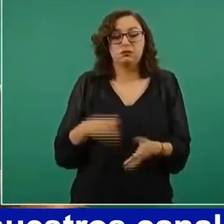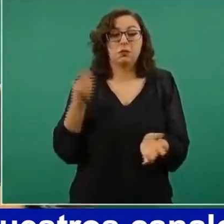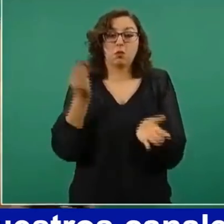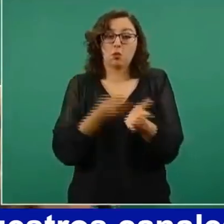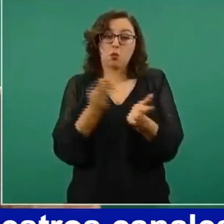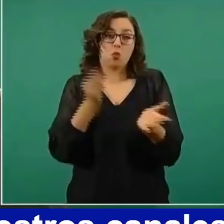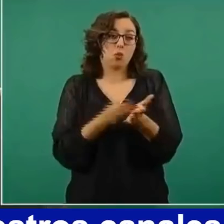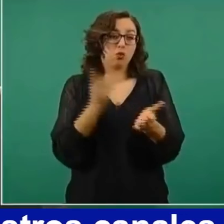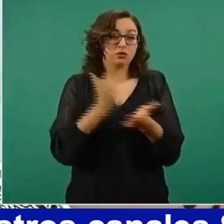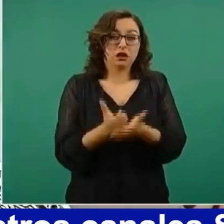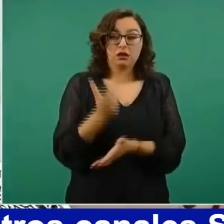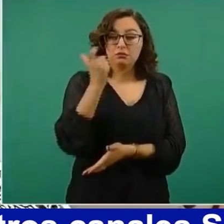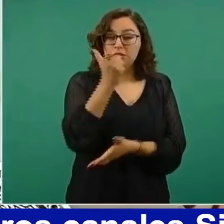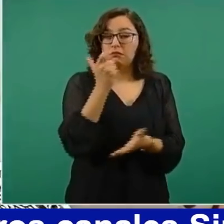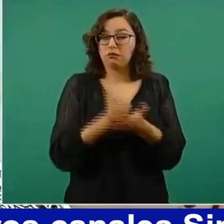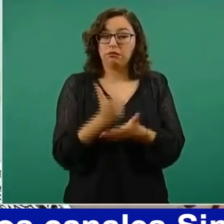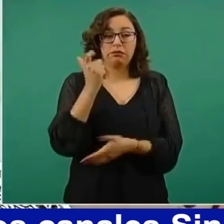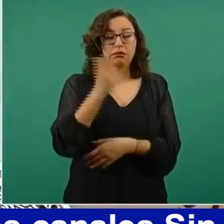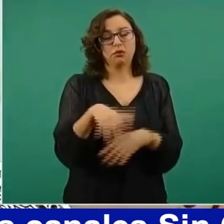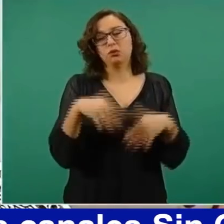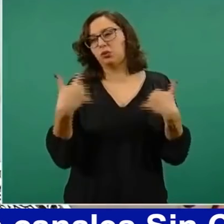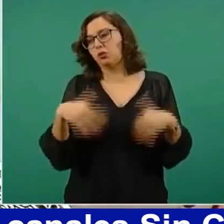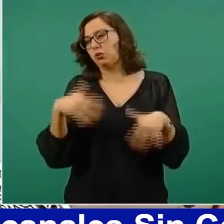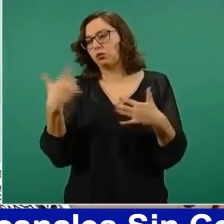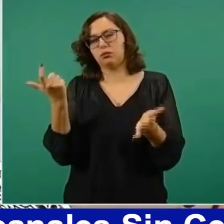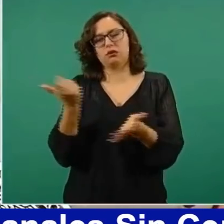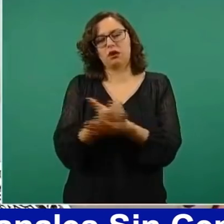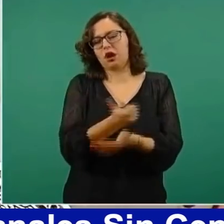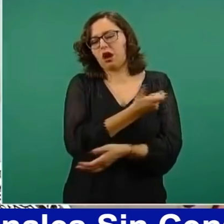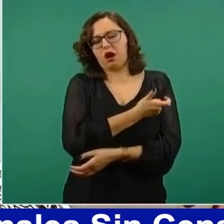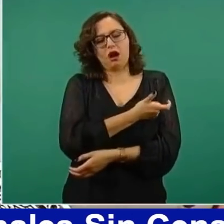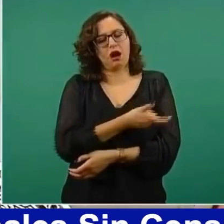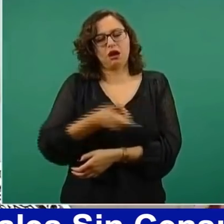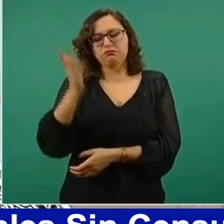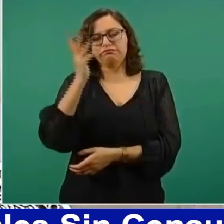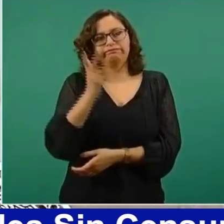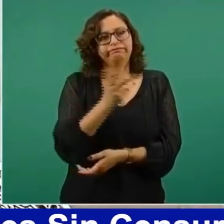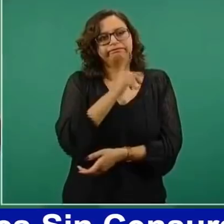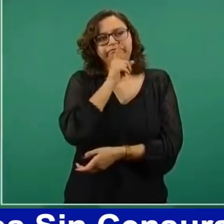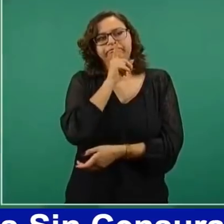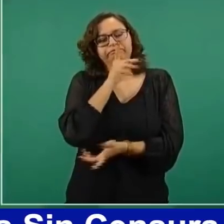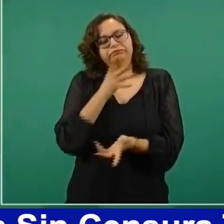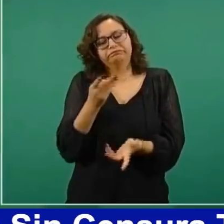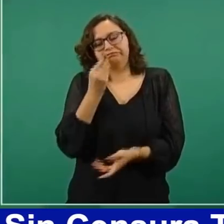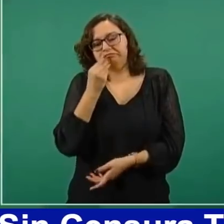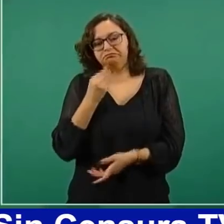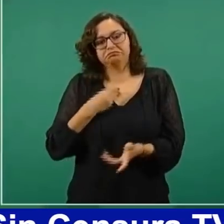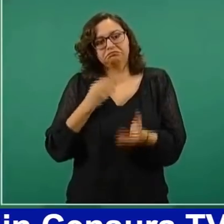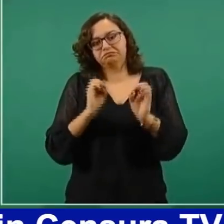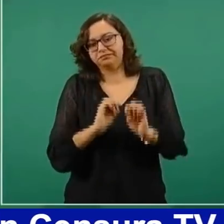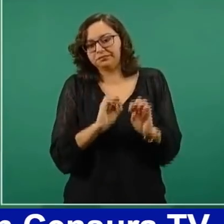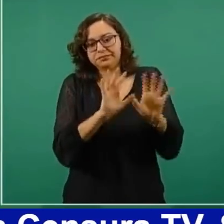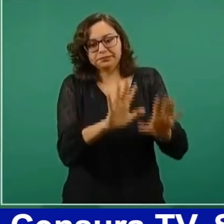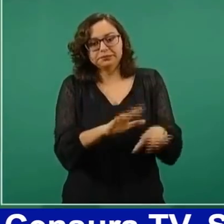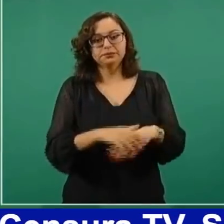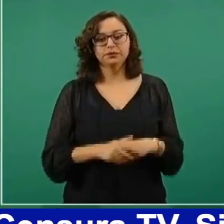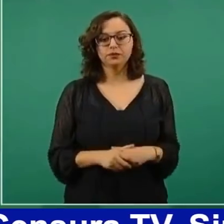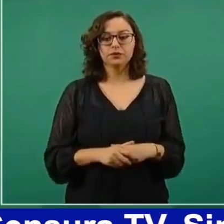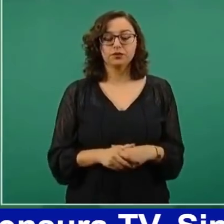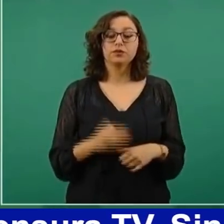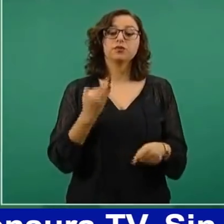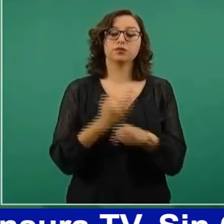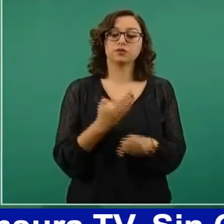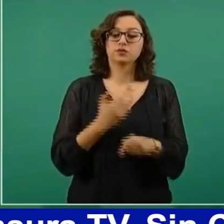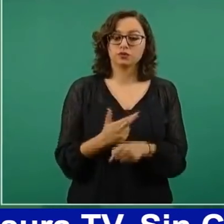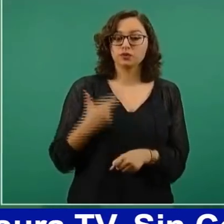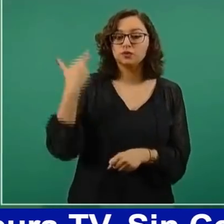unas multas muy, muy cuantiosas a la empresa francesa. Entonces, el proyecto continuó, y lo que sí está en revisión